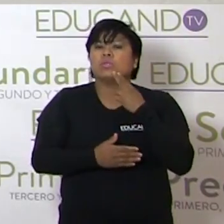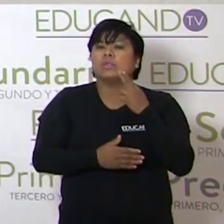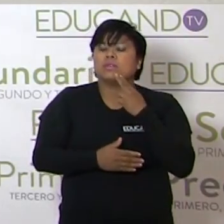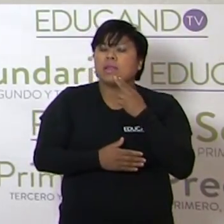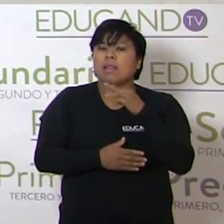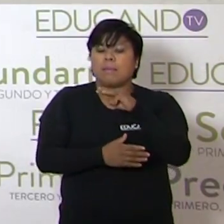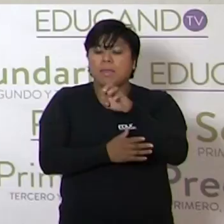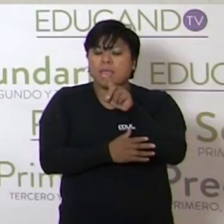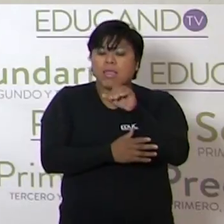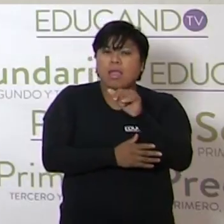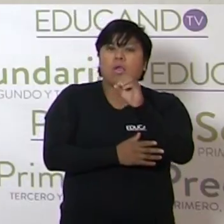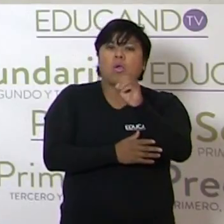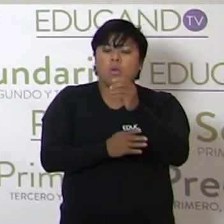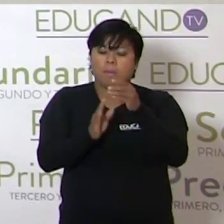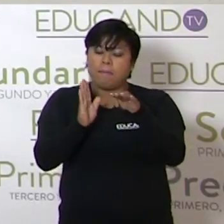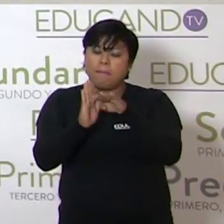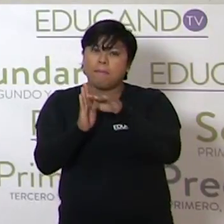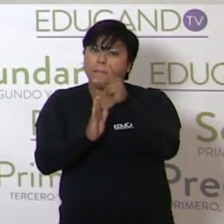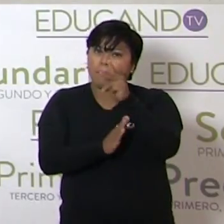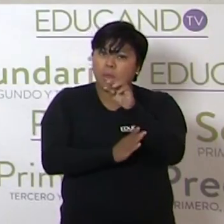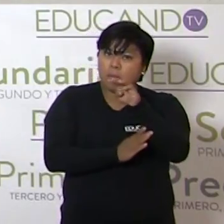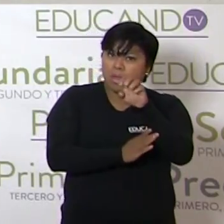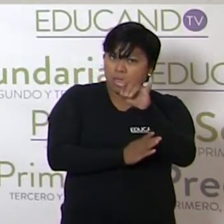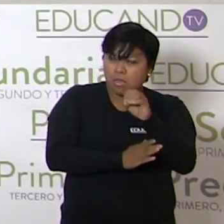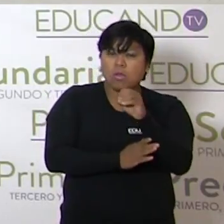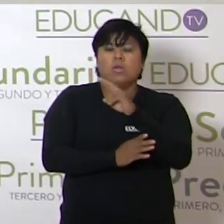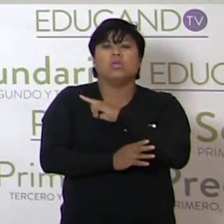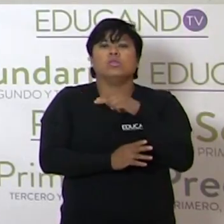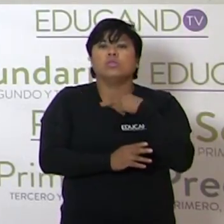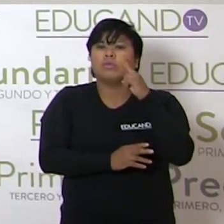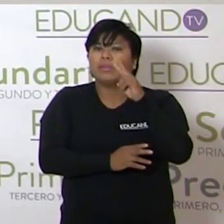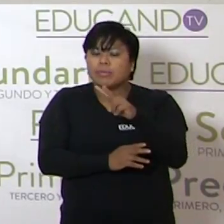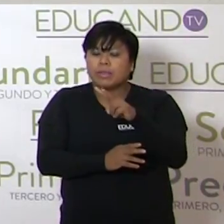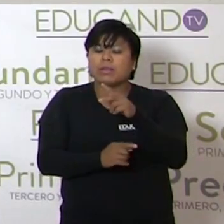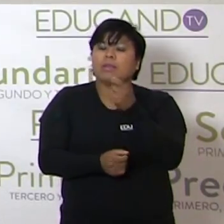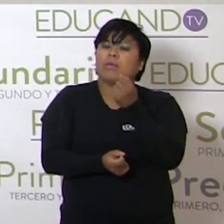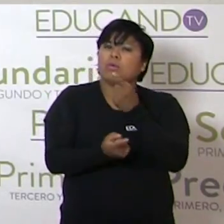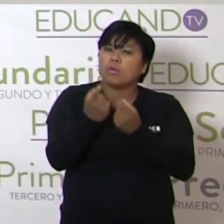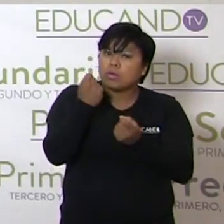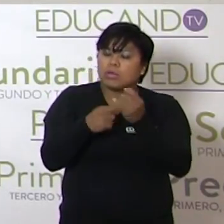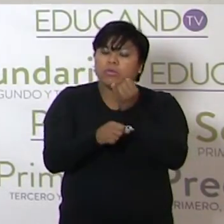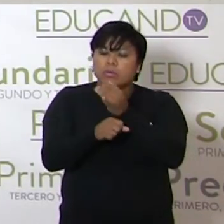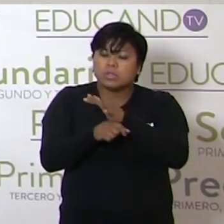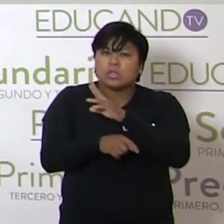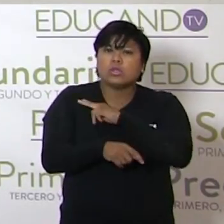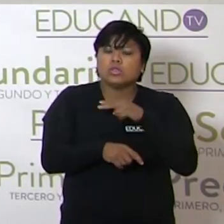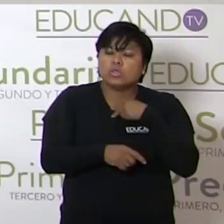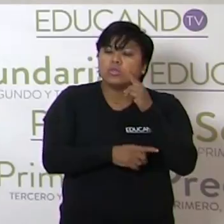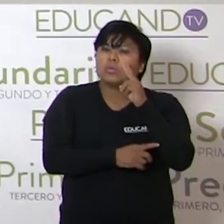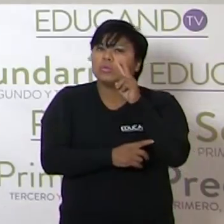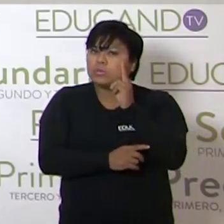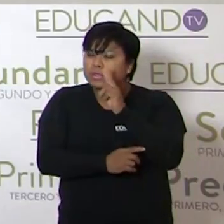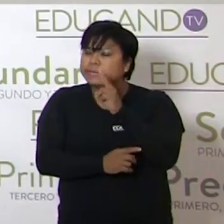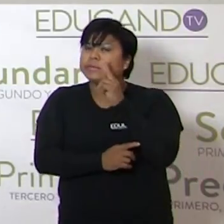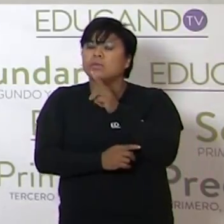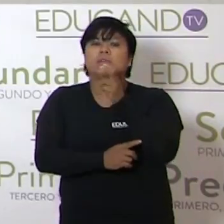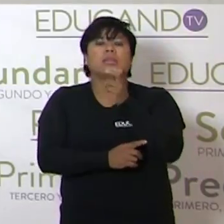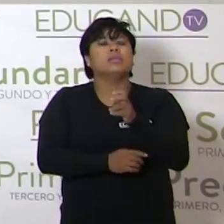o promedio, pues vamos a ver en unos datos en los cuales lo hemos vivido o vemos esas